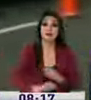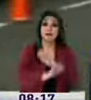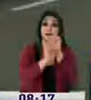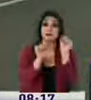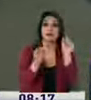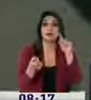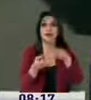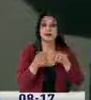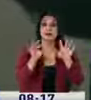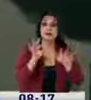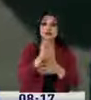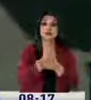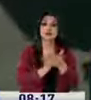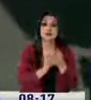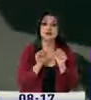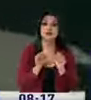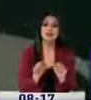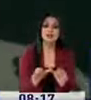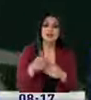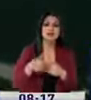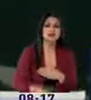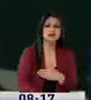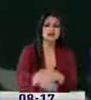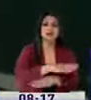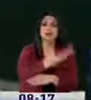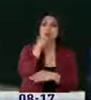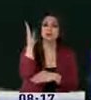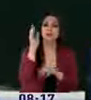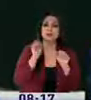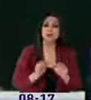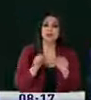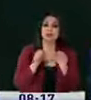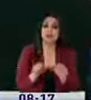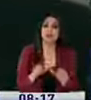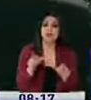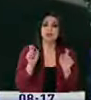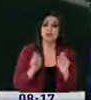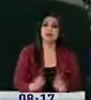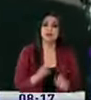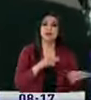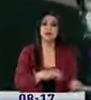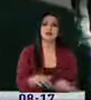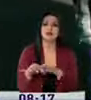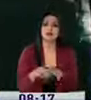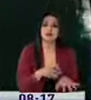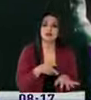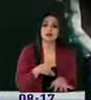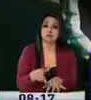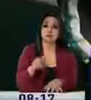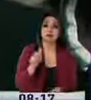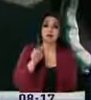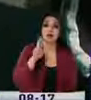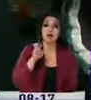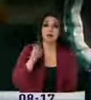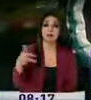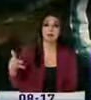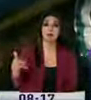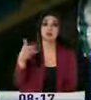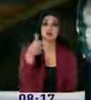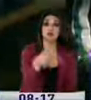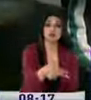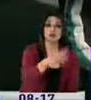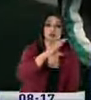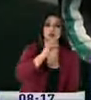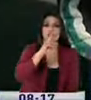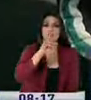mañana hasta las 8:30 se quede durante todo el día para que ellos puedan pues cruzar de la Armenia hacia